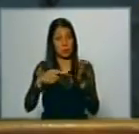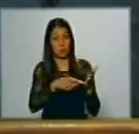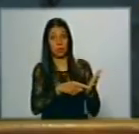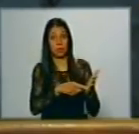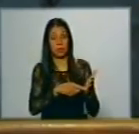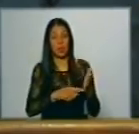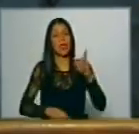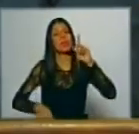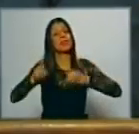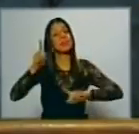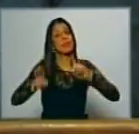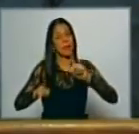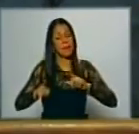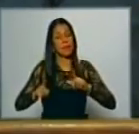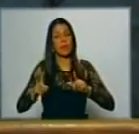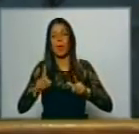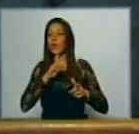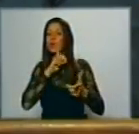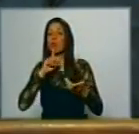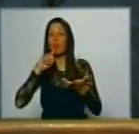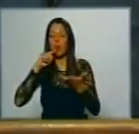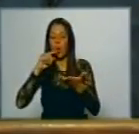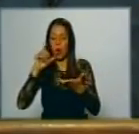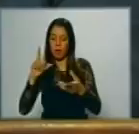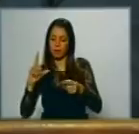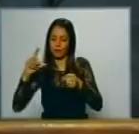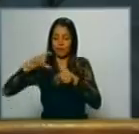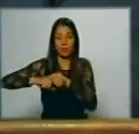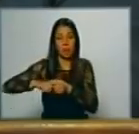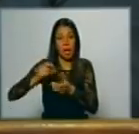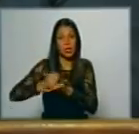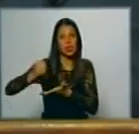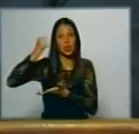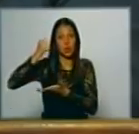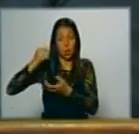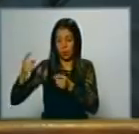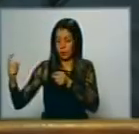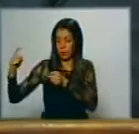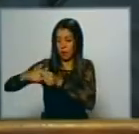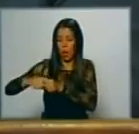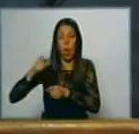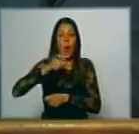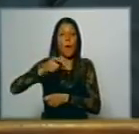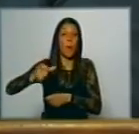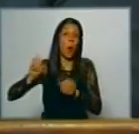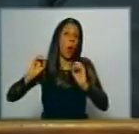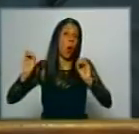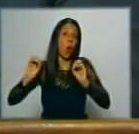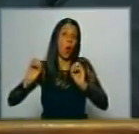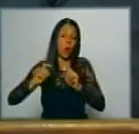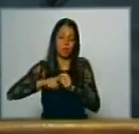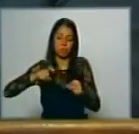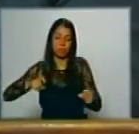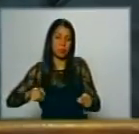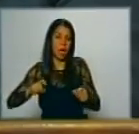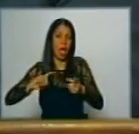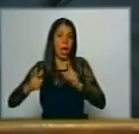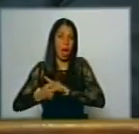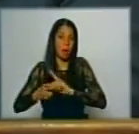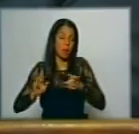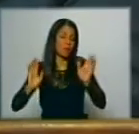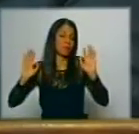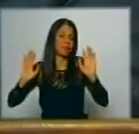Salvo que los socios, accionistas o personas afines modifiquen total o